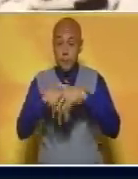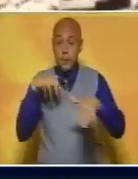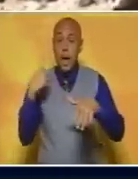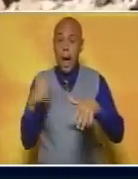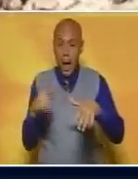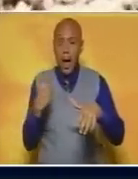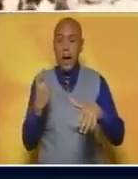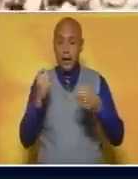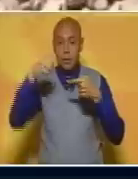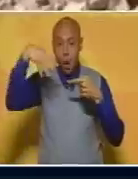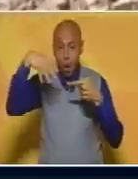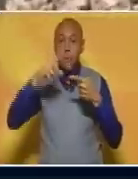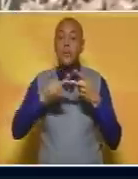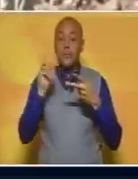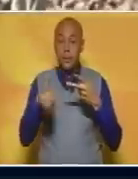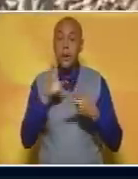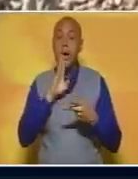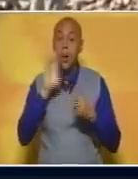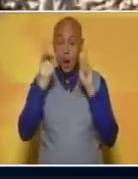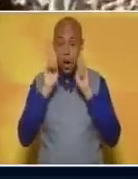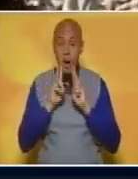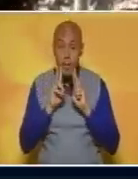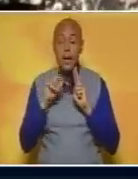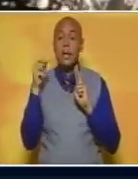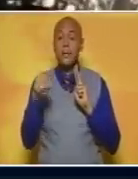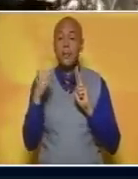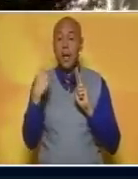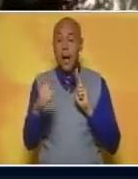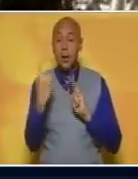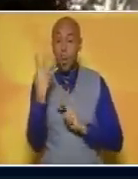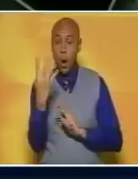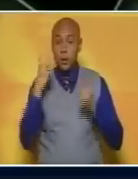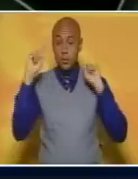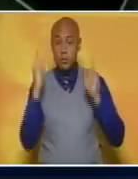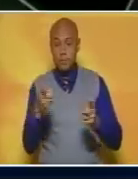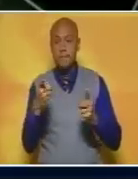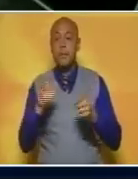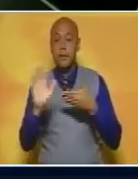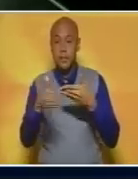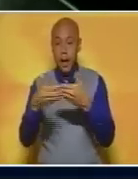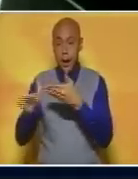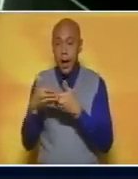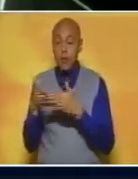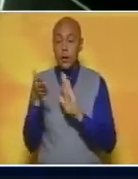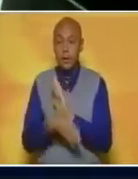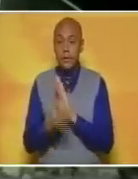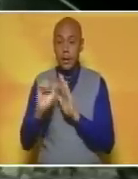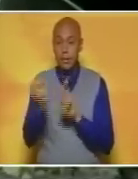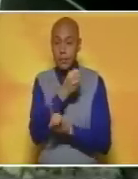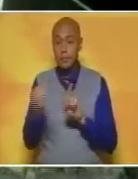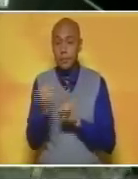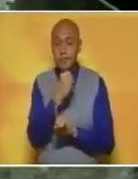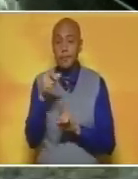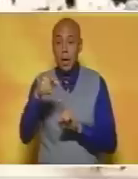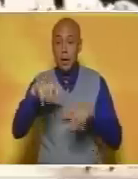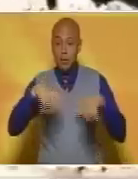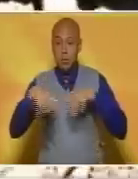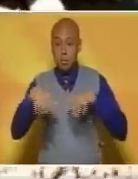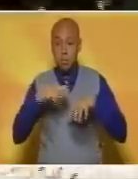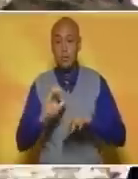con servicio eléctrico y de agua potable y que 4 carreteras siguen cerradas por los daños sufridos debido a los